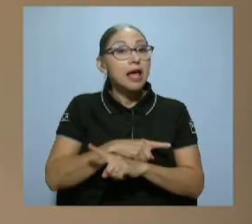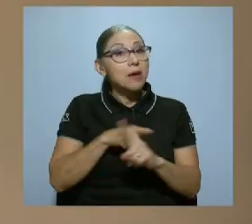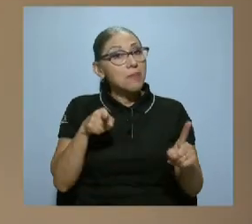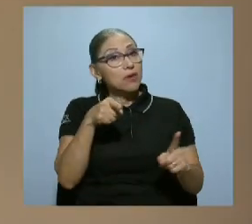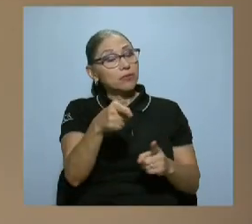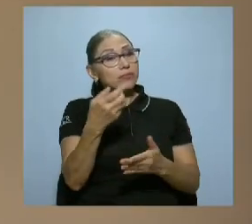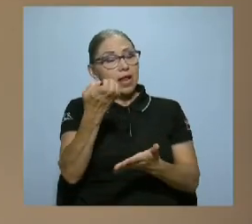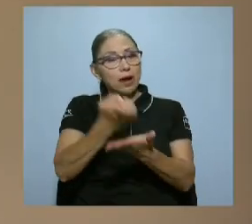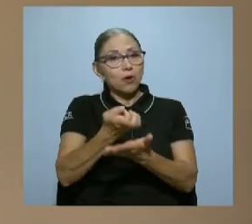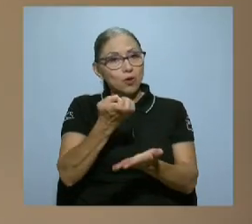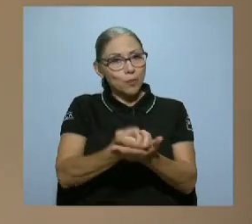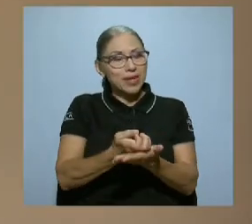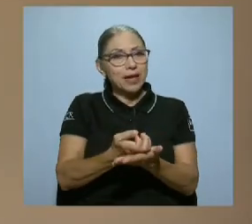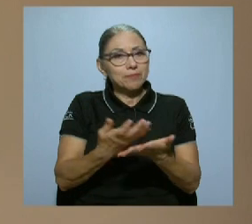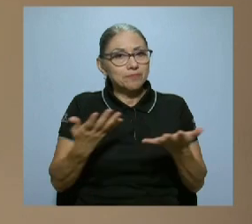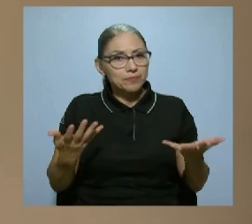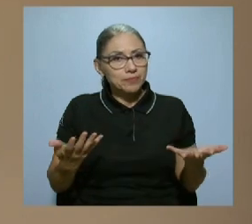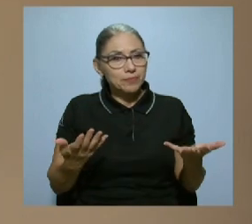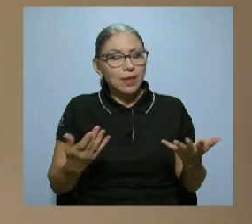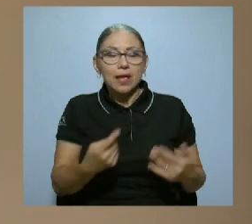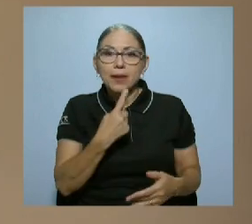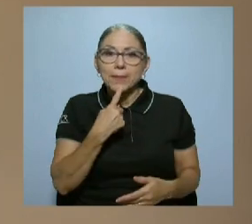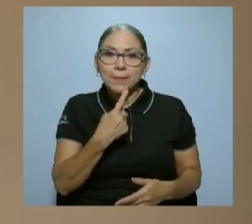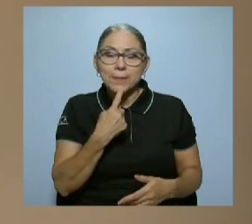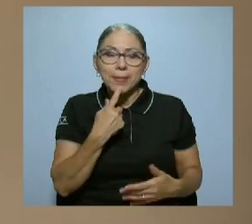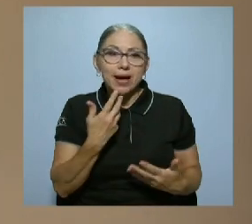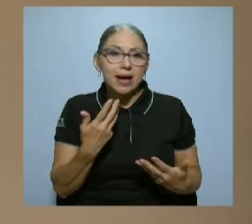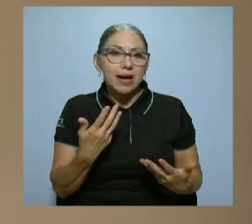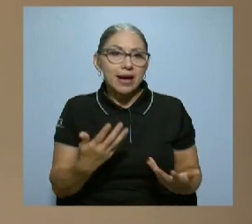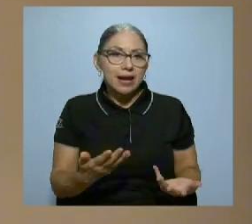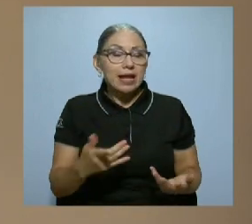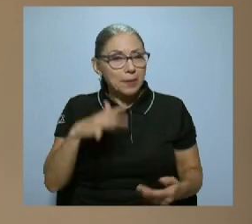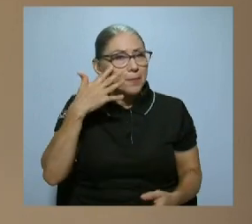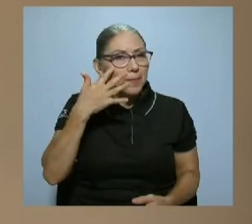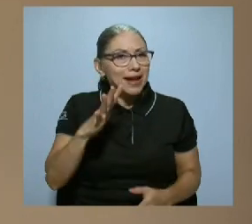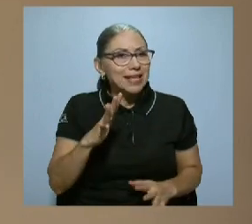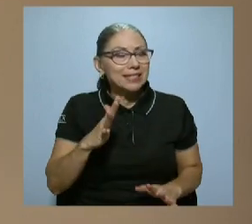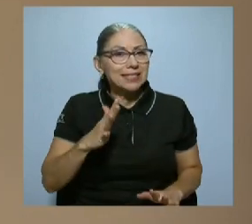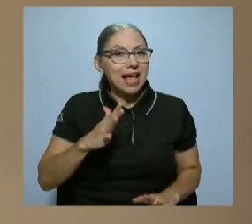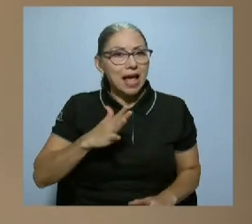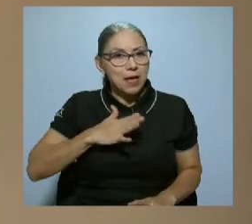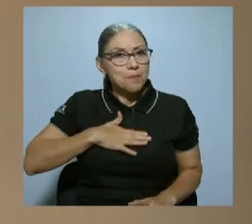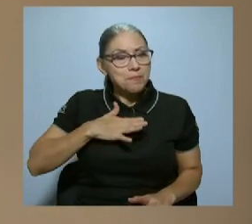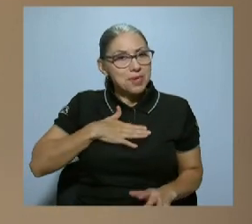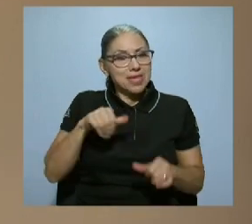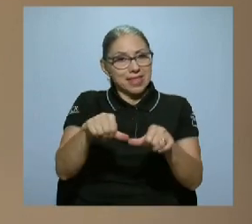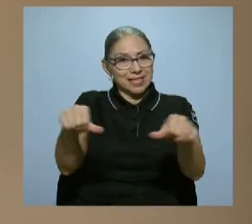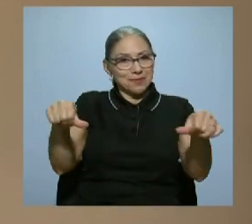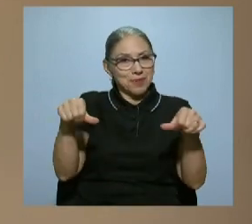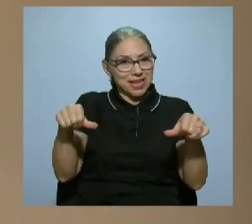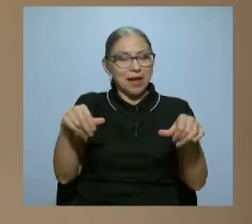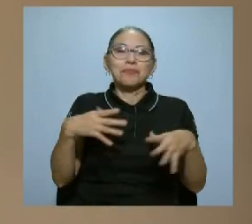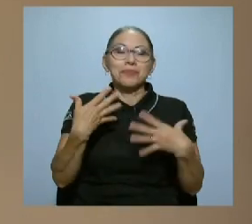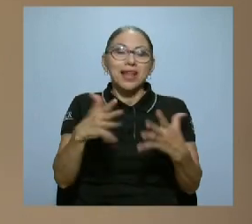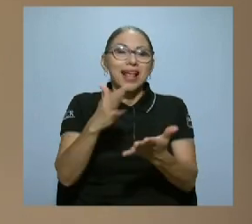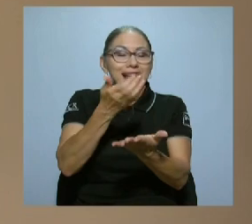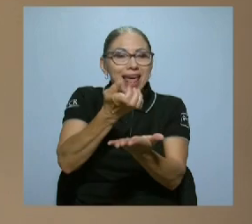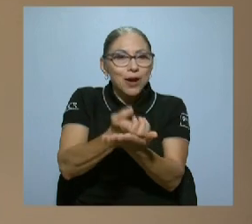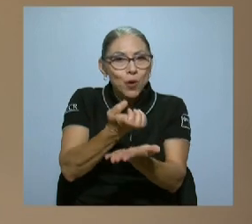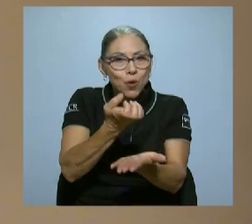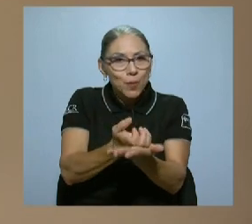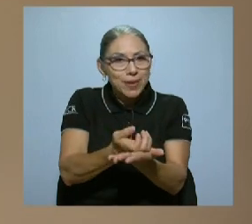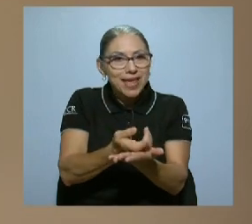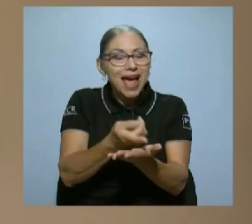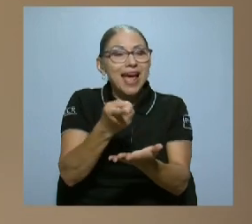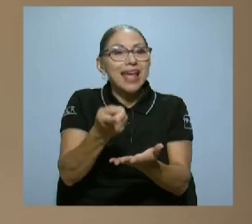posiblemente la economía, para decir que, para que aparezca mi disciplina de alguna manera, es la economía que